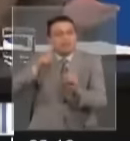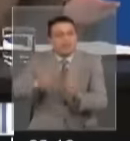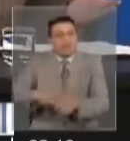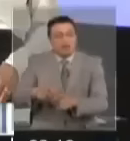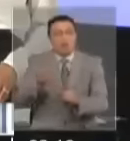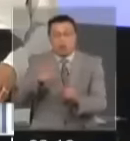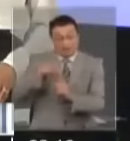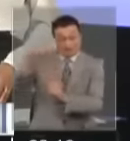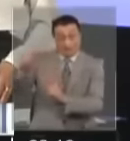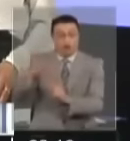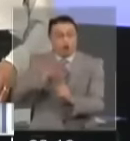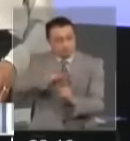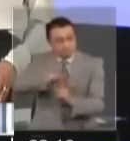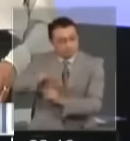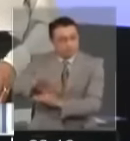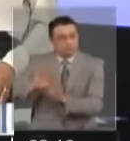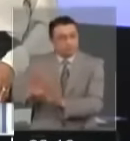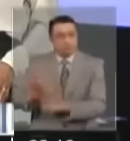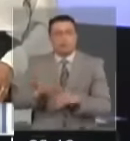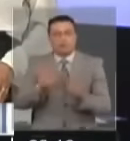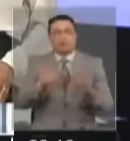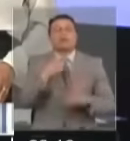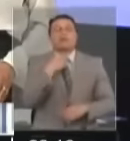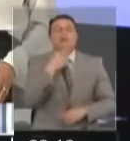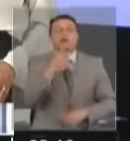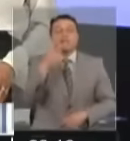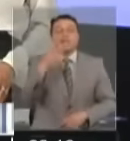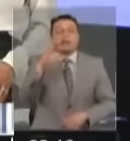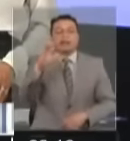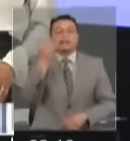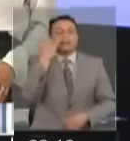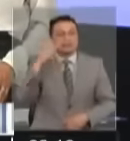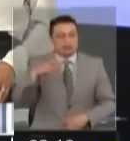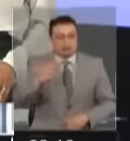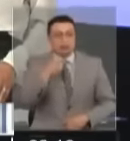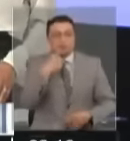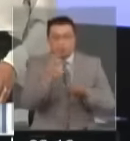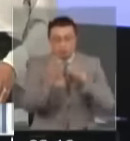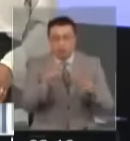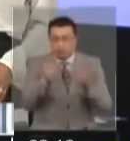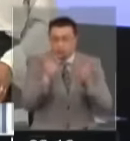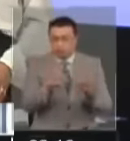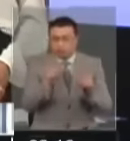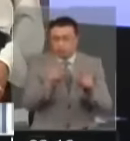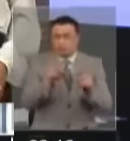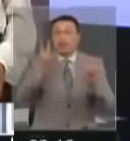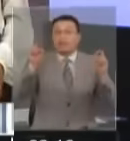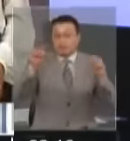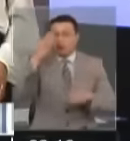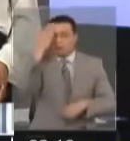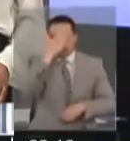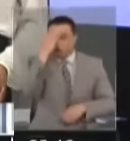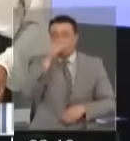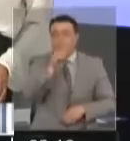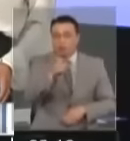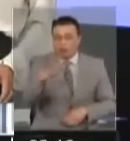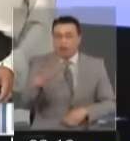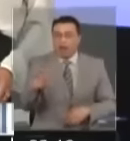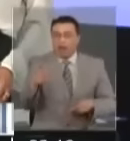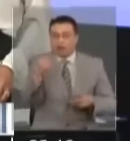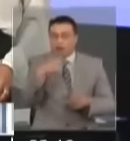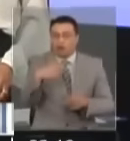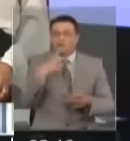que precisamente es muy importante tener aquí también la voz de los vecinos. Sí, pues. Que la vamos a tener siempre en este programa. Y precisamente uno de los temas que preocupan a los vecinos es el tema de